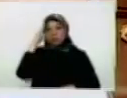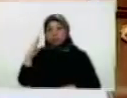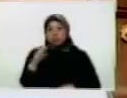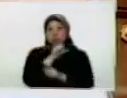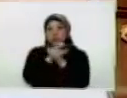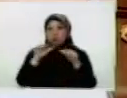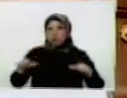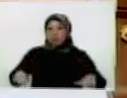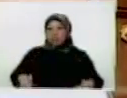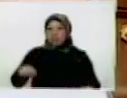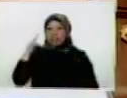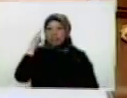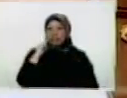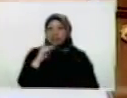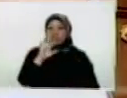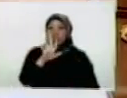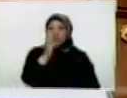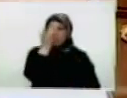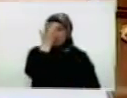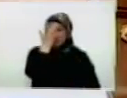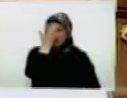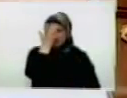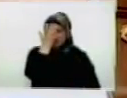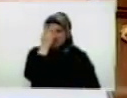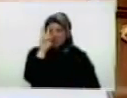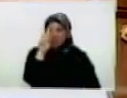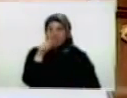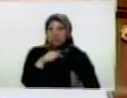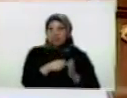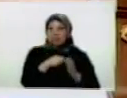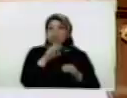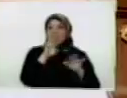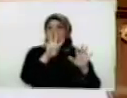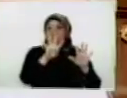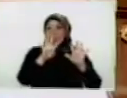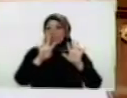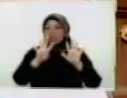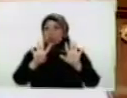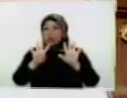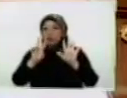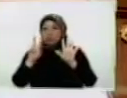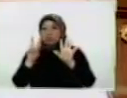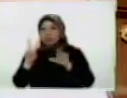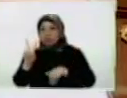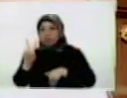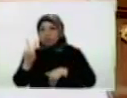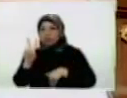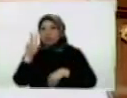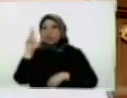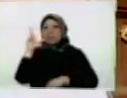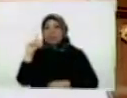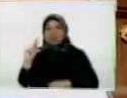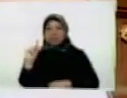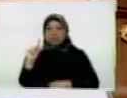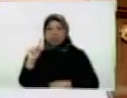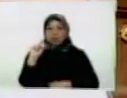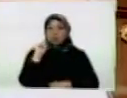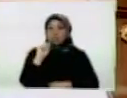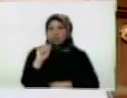bolivariana del 4 de febrero de 1992. En el segundo punto,